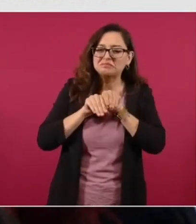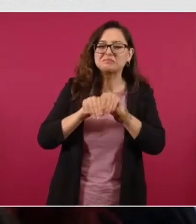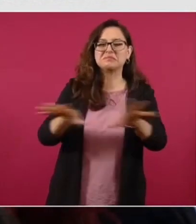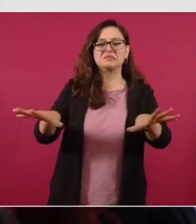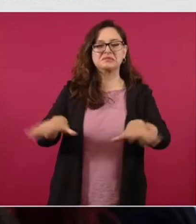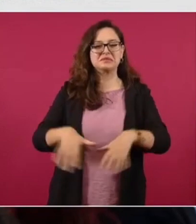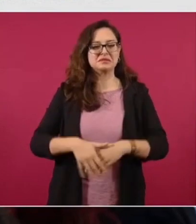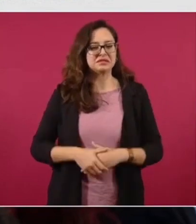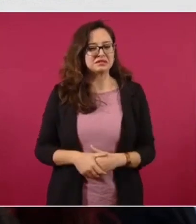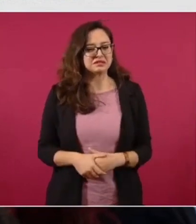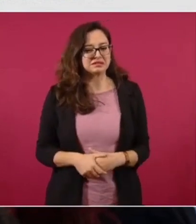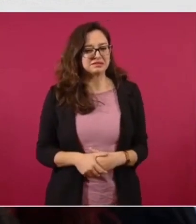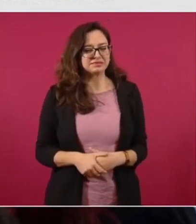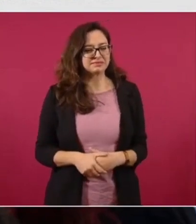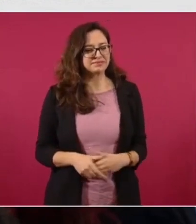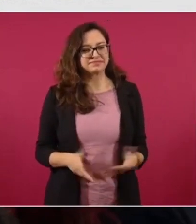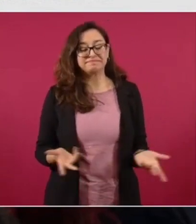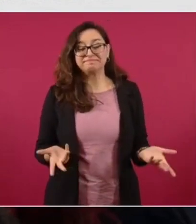Pues así son